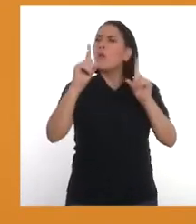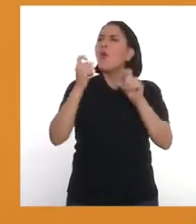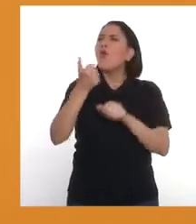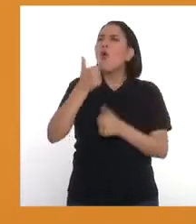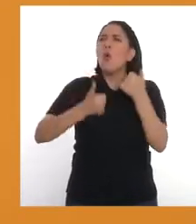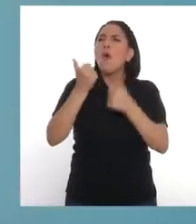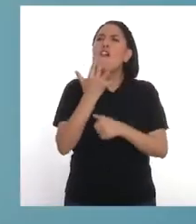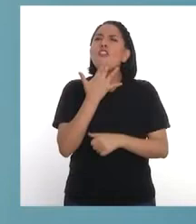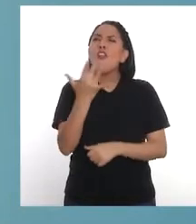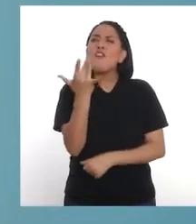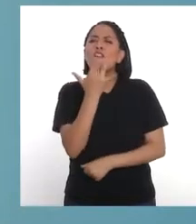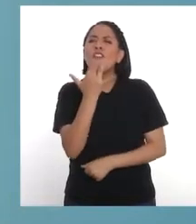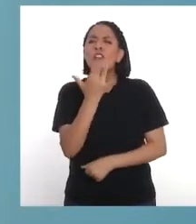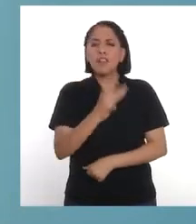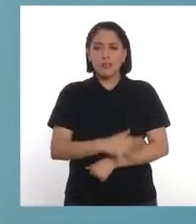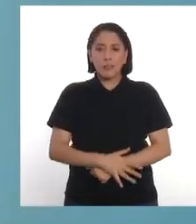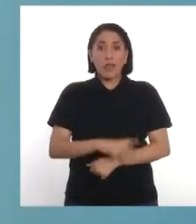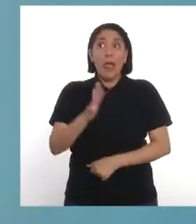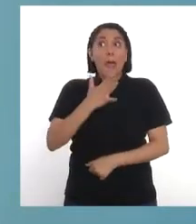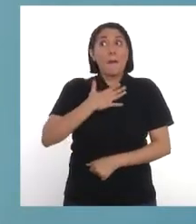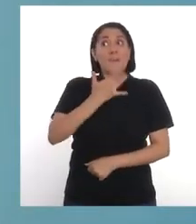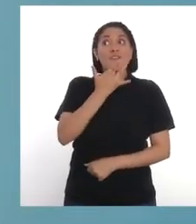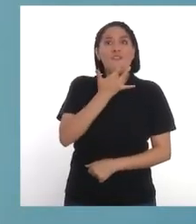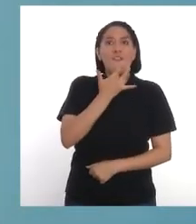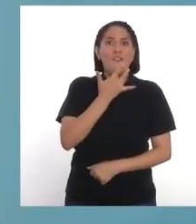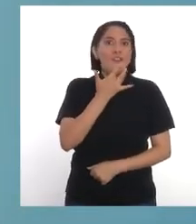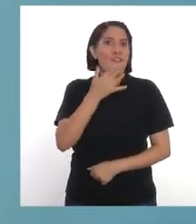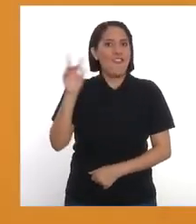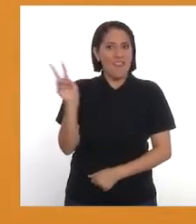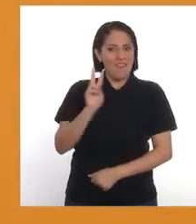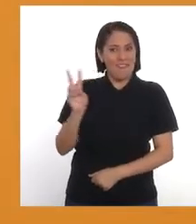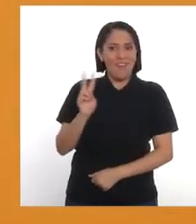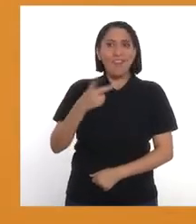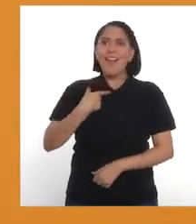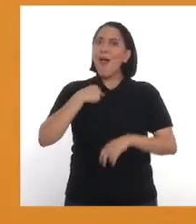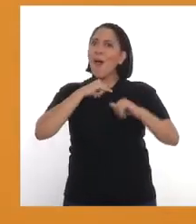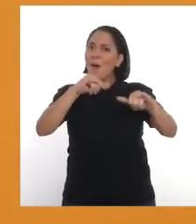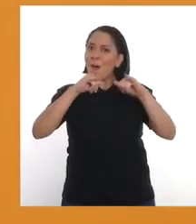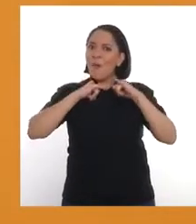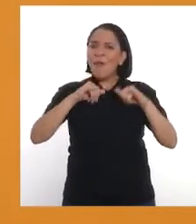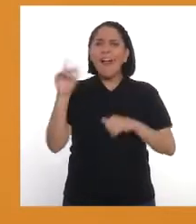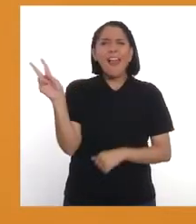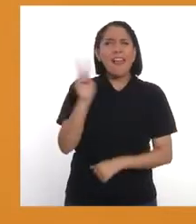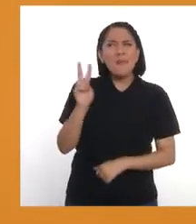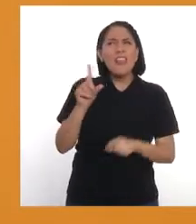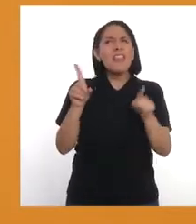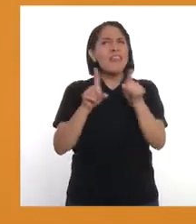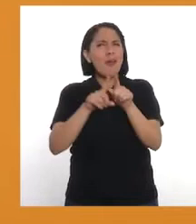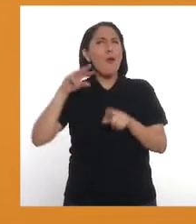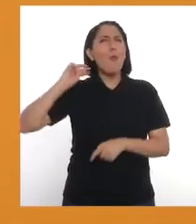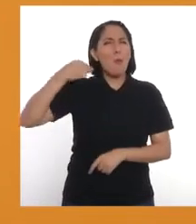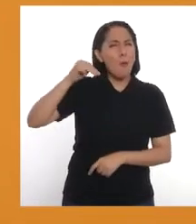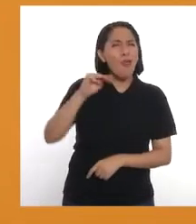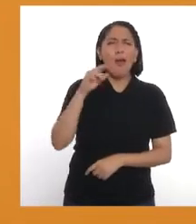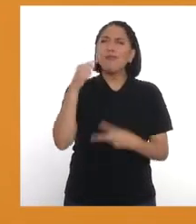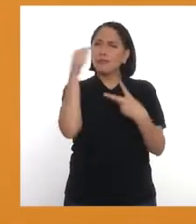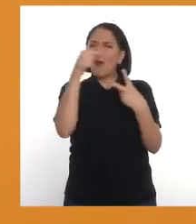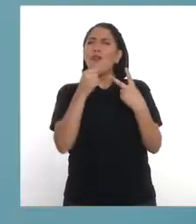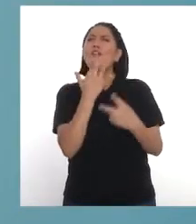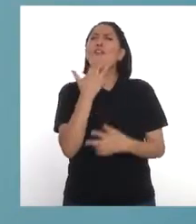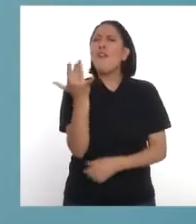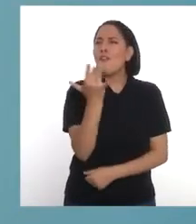Ray? Mi color favorito es el verde. El mío también. El verde y el violeta son mis dos colores